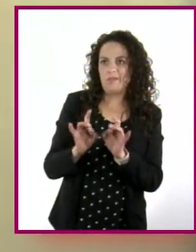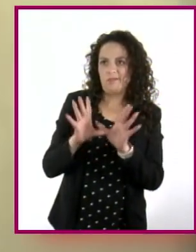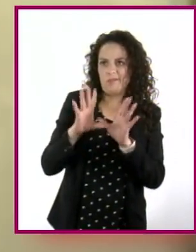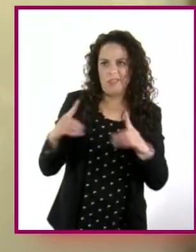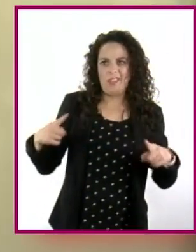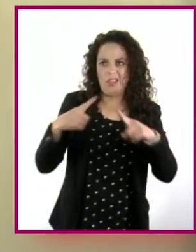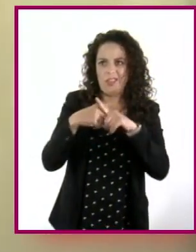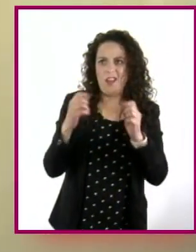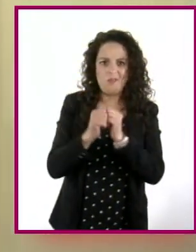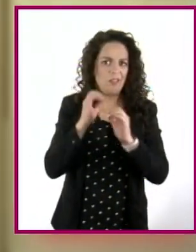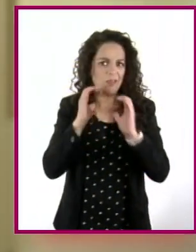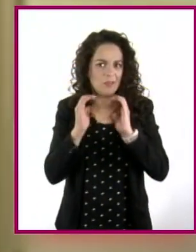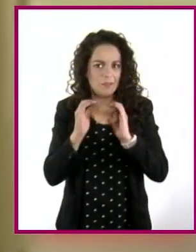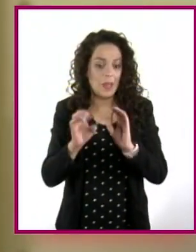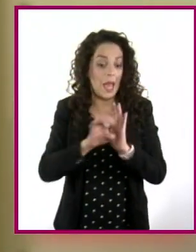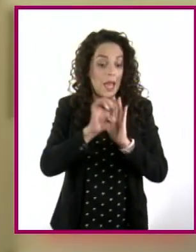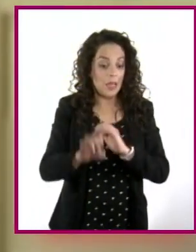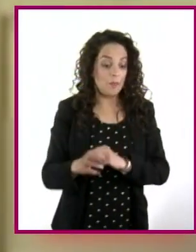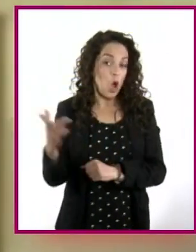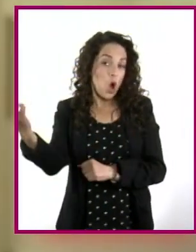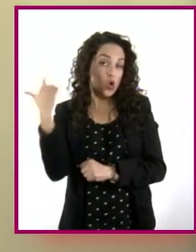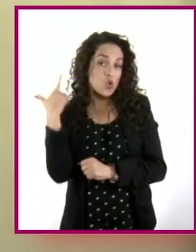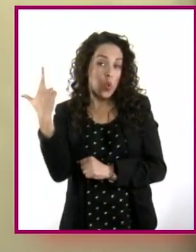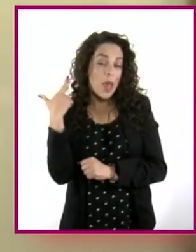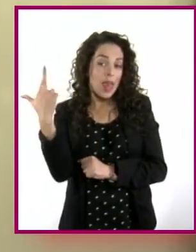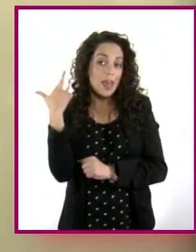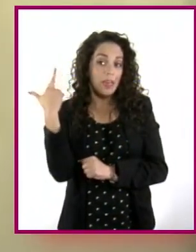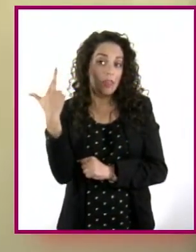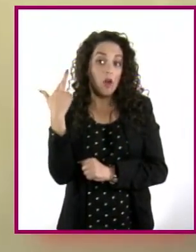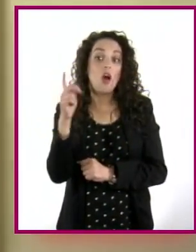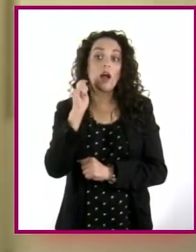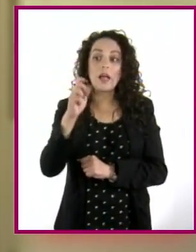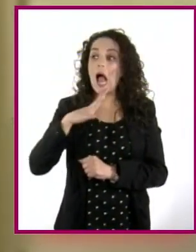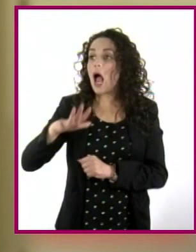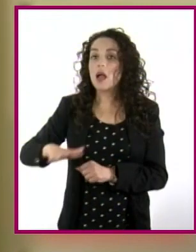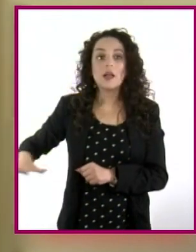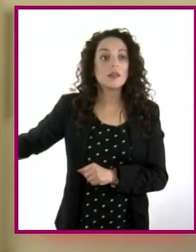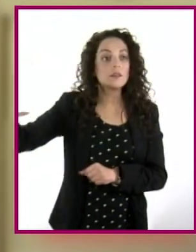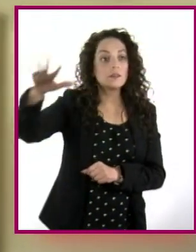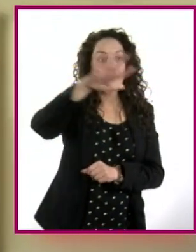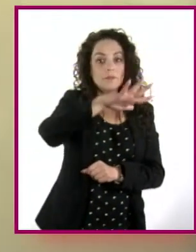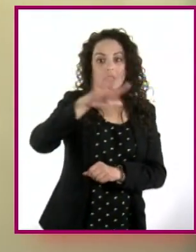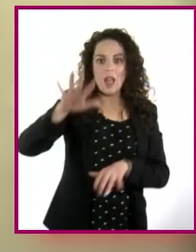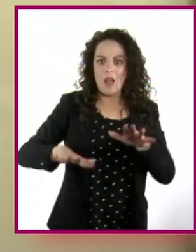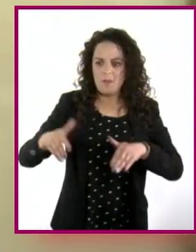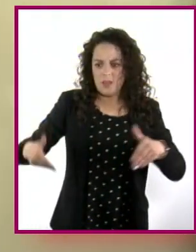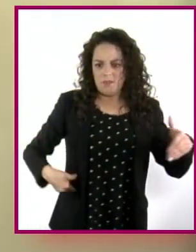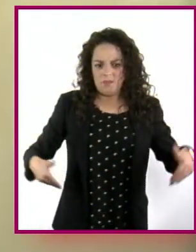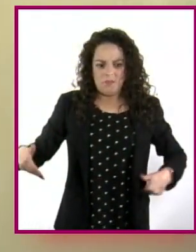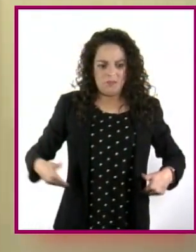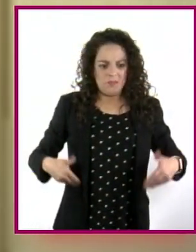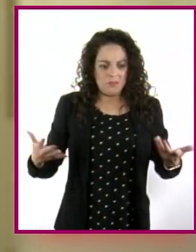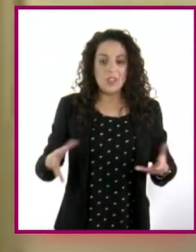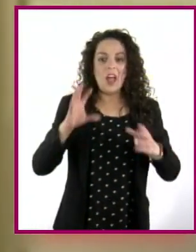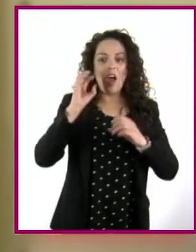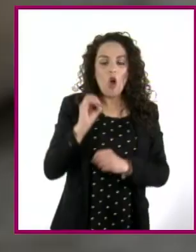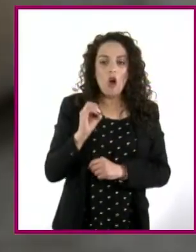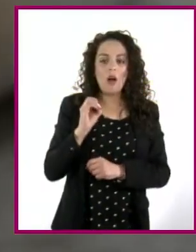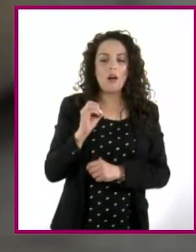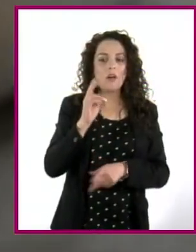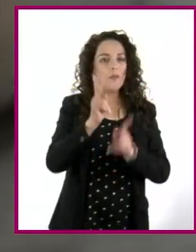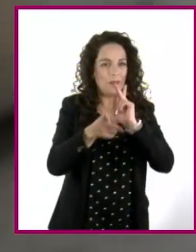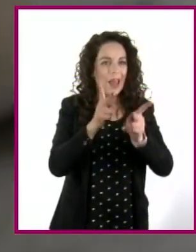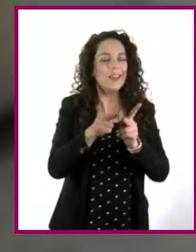siguientes. El ruido es el elemento que rodea el momento comunicativo y que genera incomodidad física o distracciones